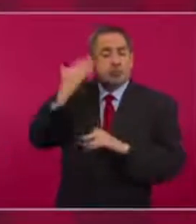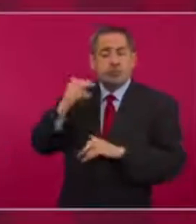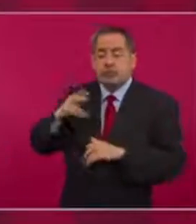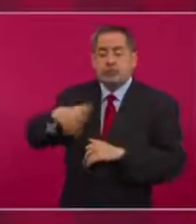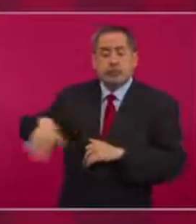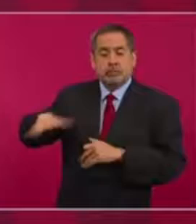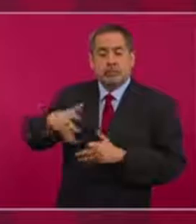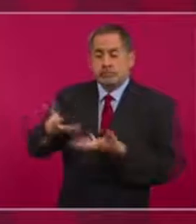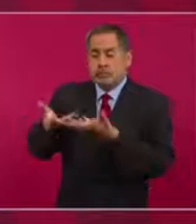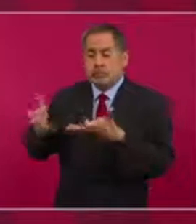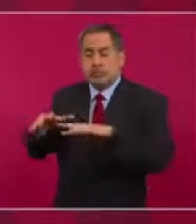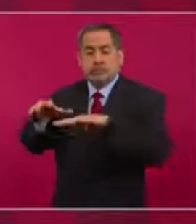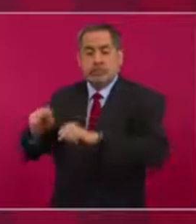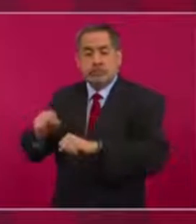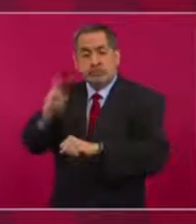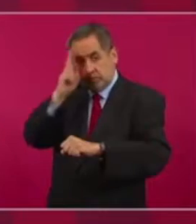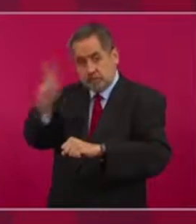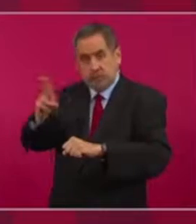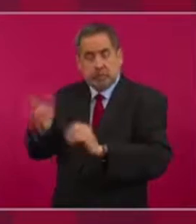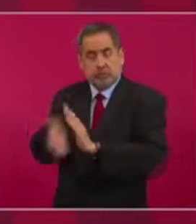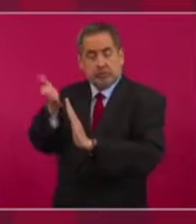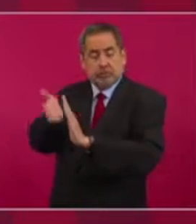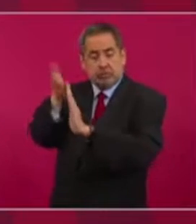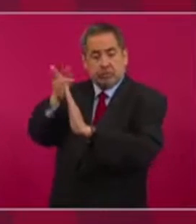tenía Fonatur,